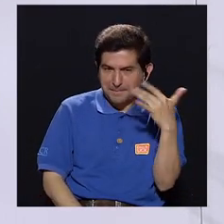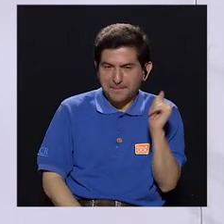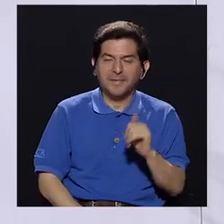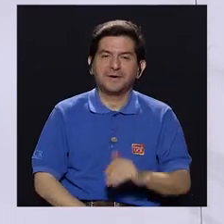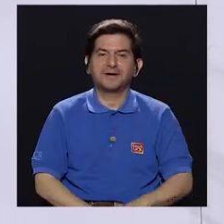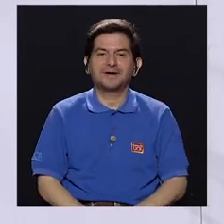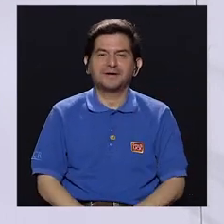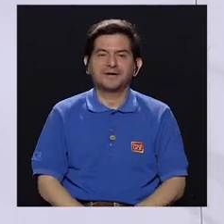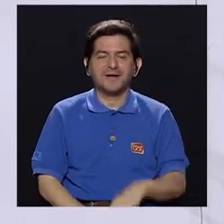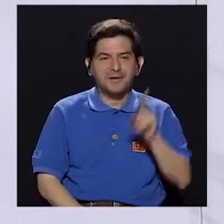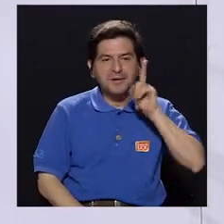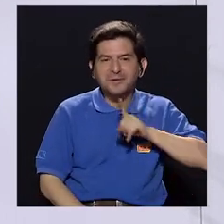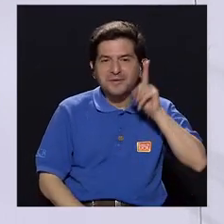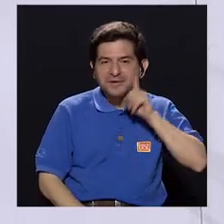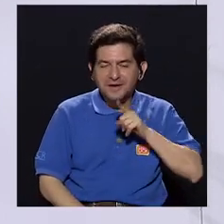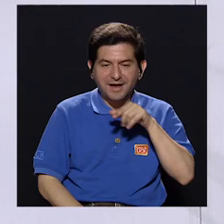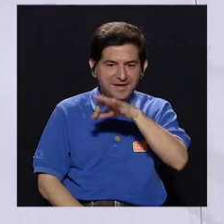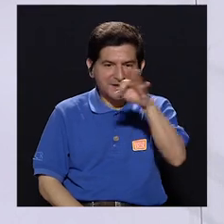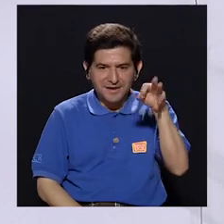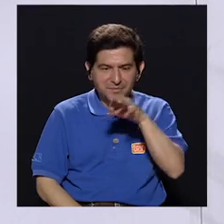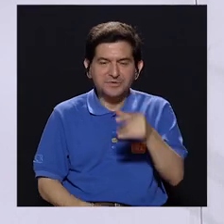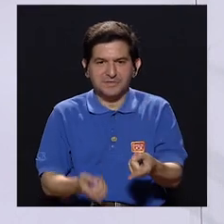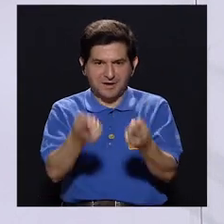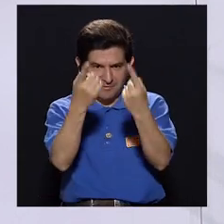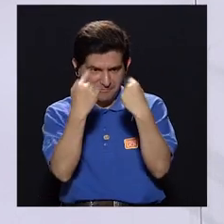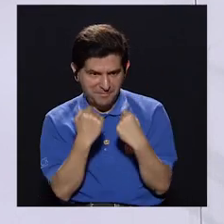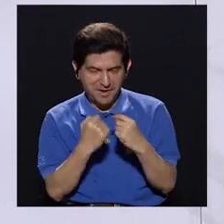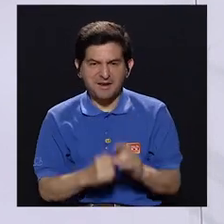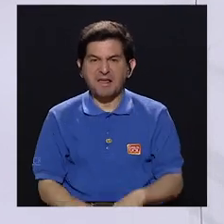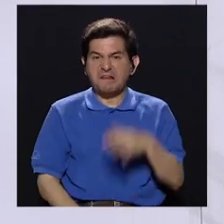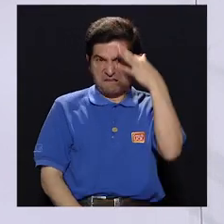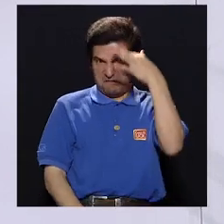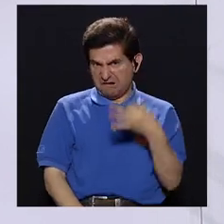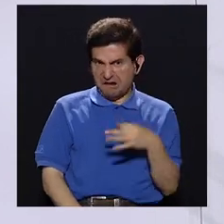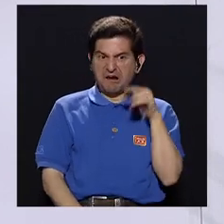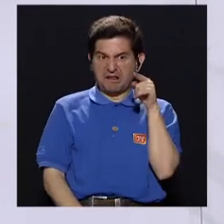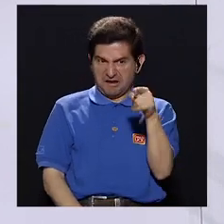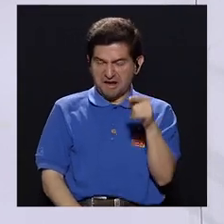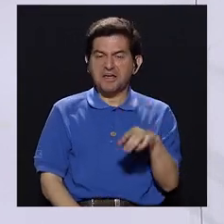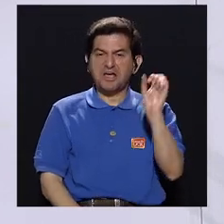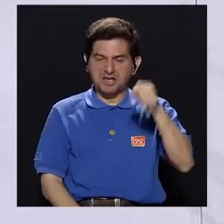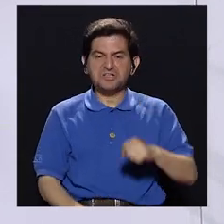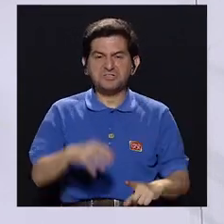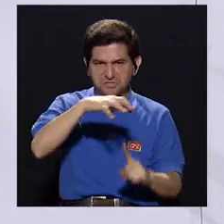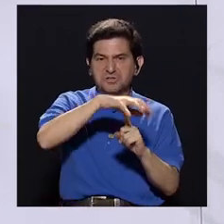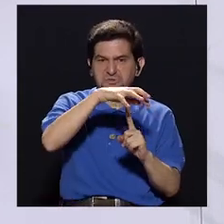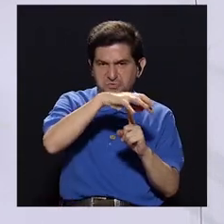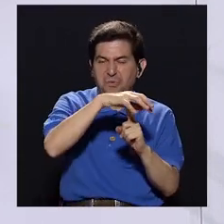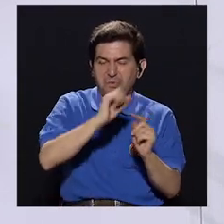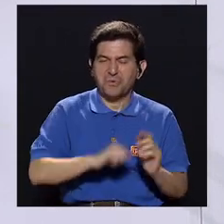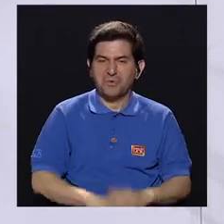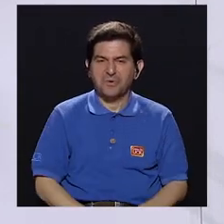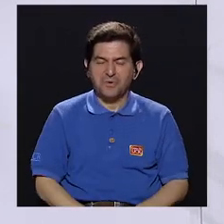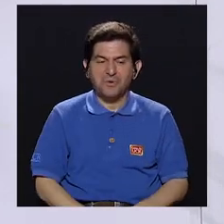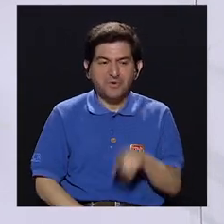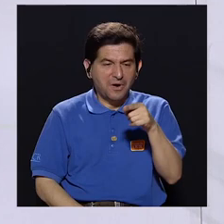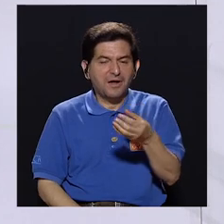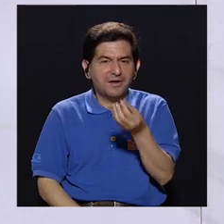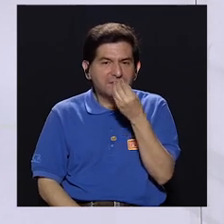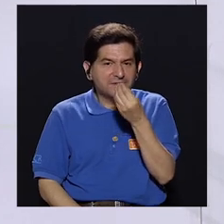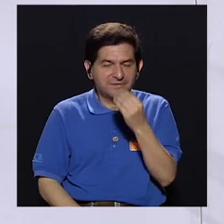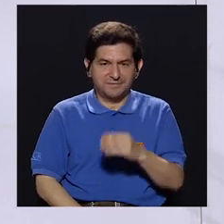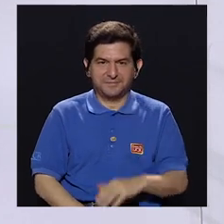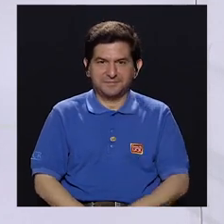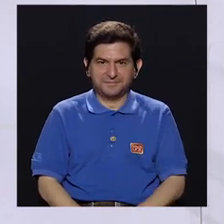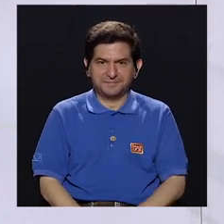similar en el sentido de que engañan a la mosca para que venga haga crea que está en en un hongo eh se